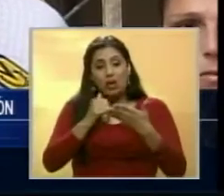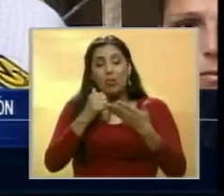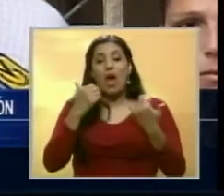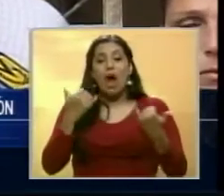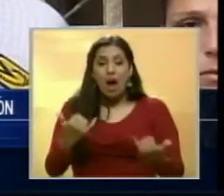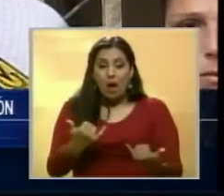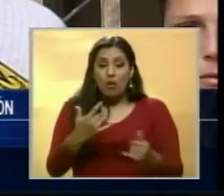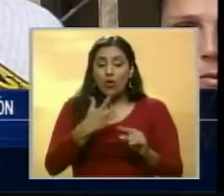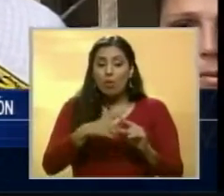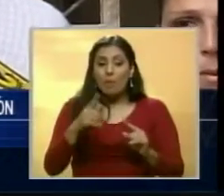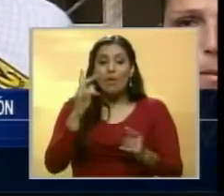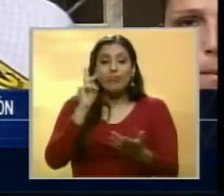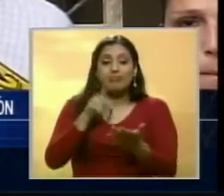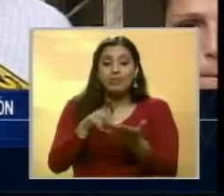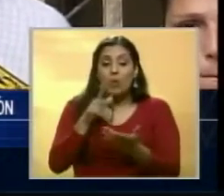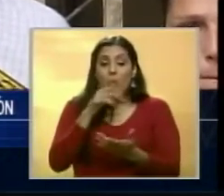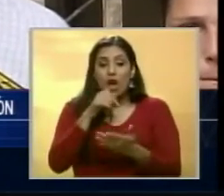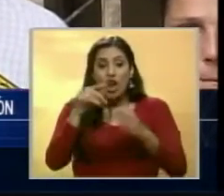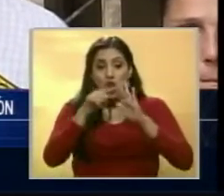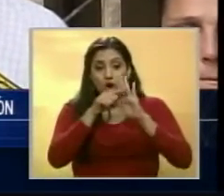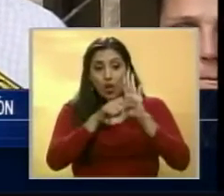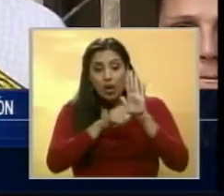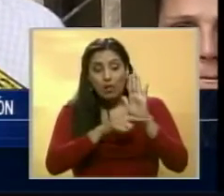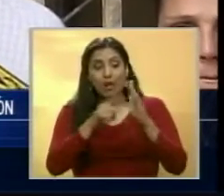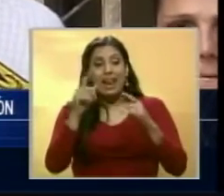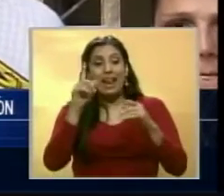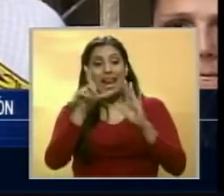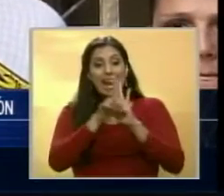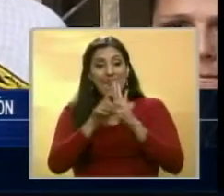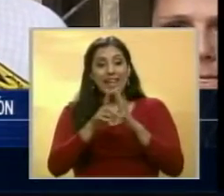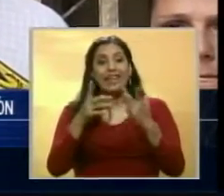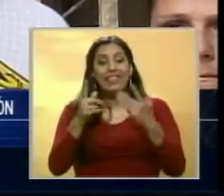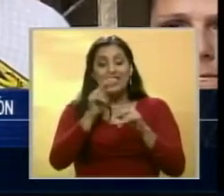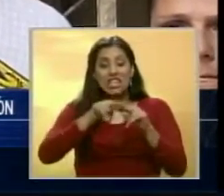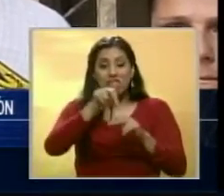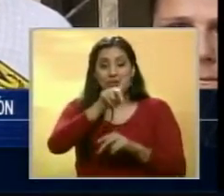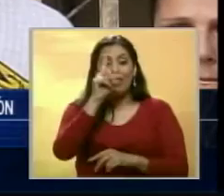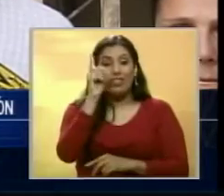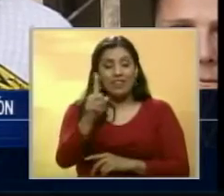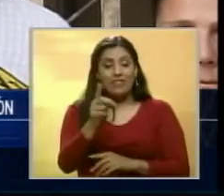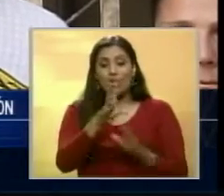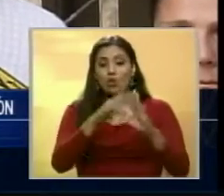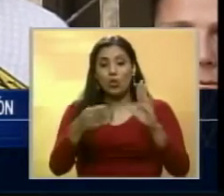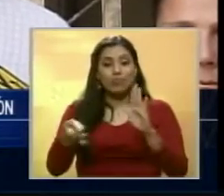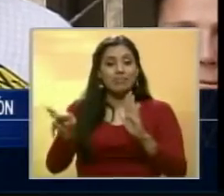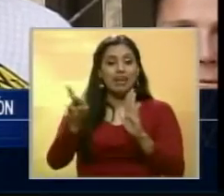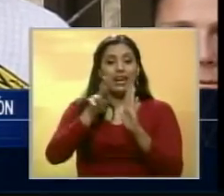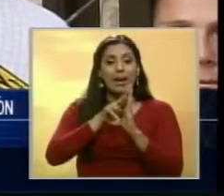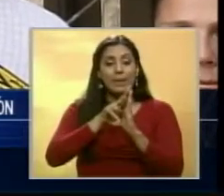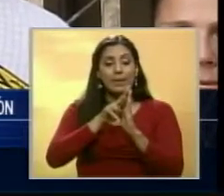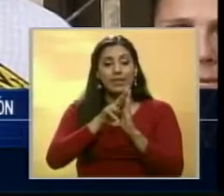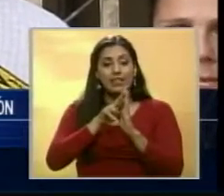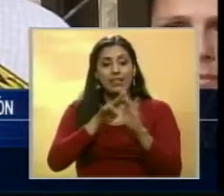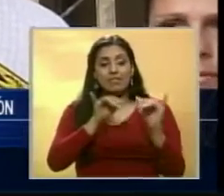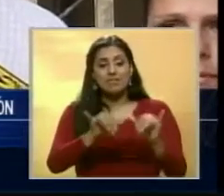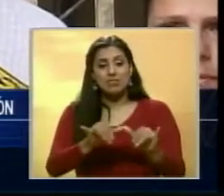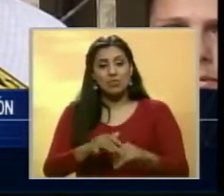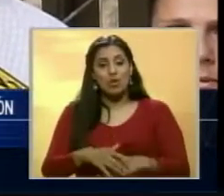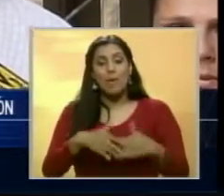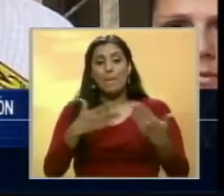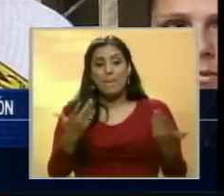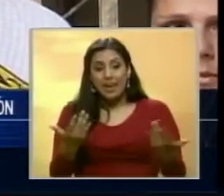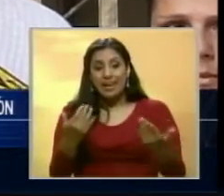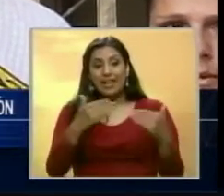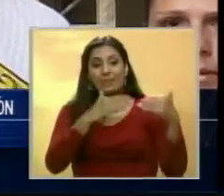por lo tanto, si se aplica el reglamento como tal, si se aplica la ley como tal, esos niños todos deberían estar en una etapa de recuperación para